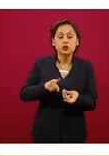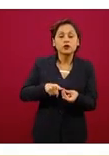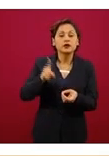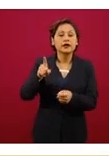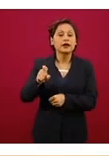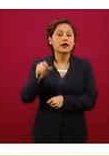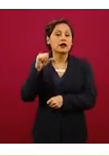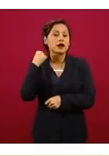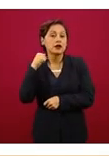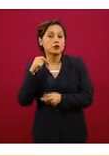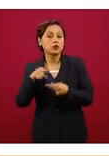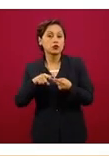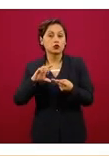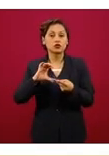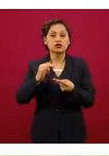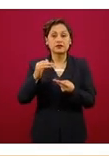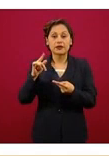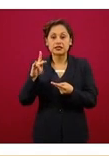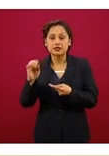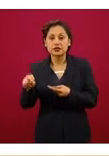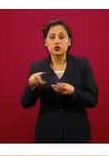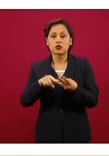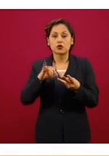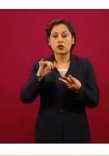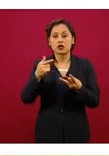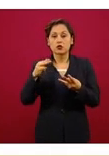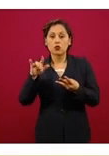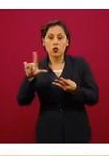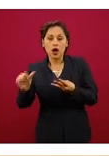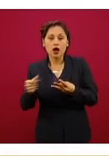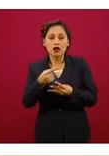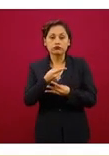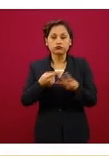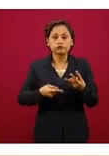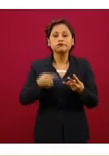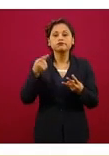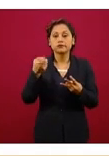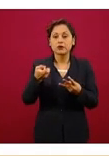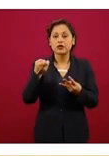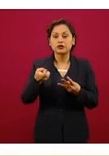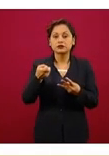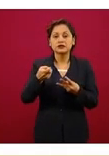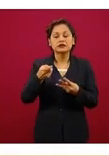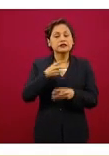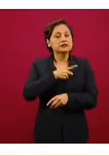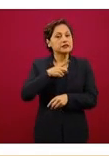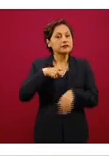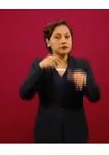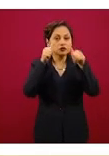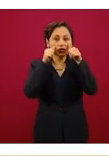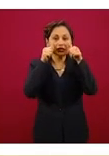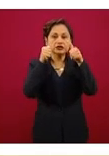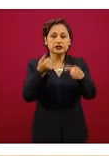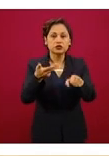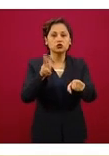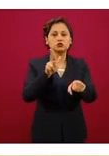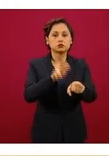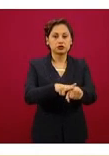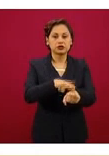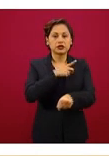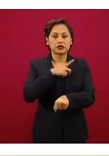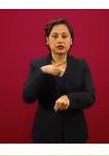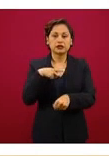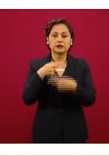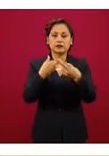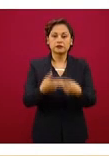e Iguala, algunos retos de mantener la disponibilidad hospitalaria. A lo largo del fin de semana, precisamente se